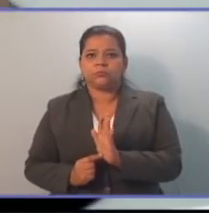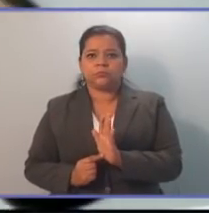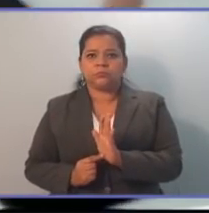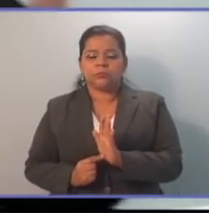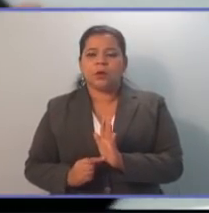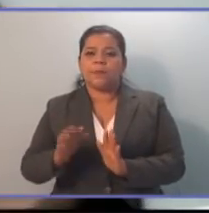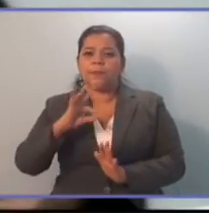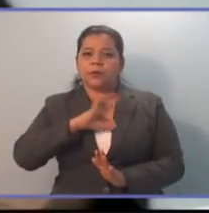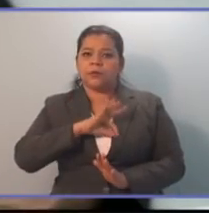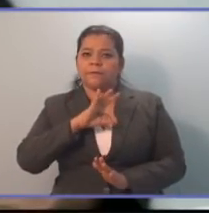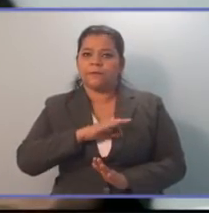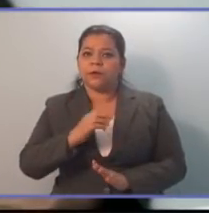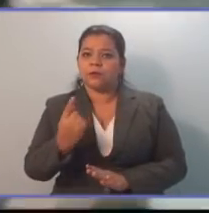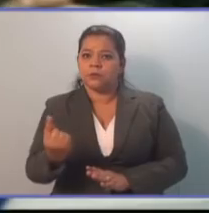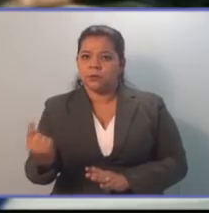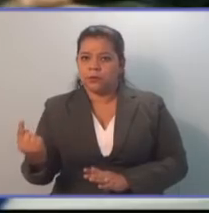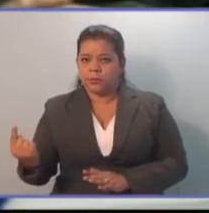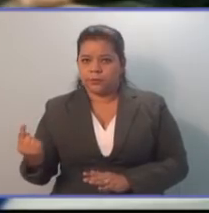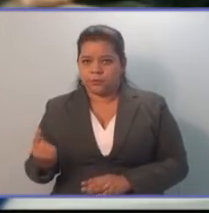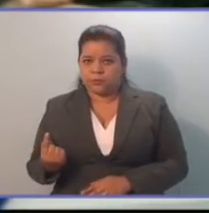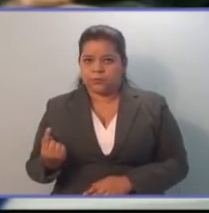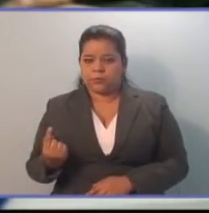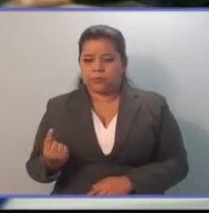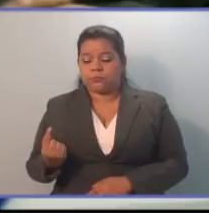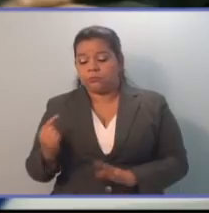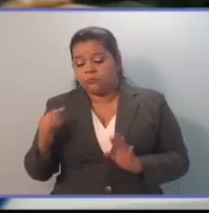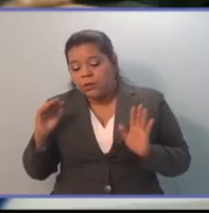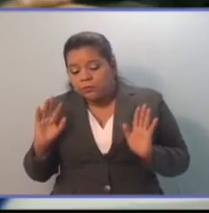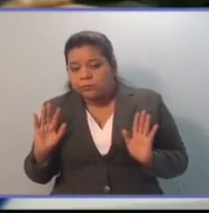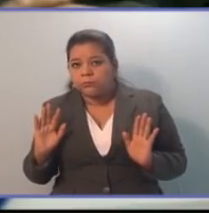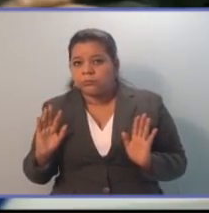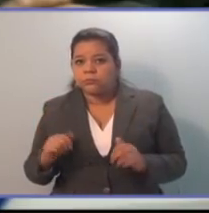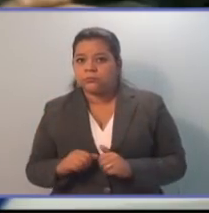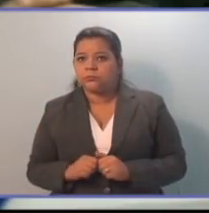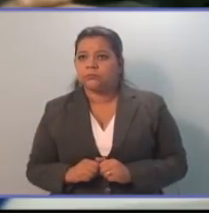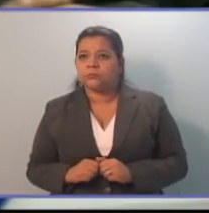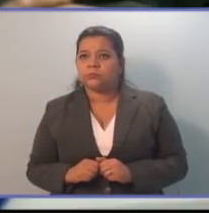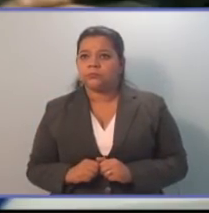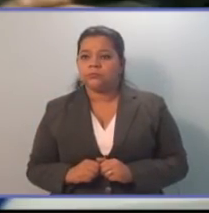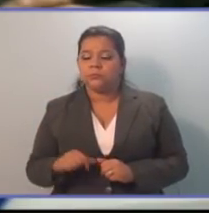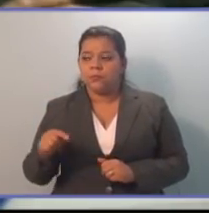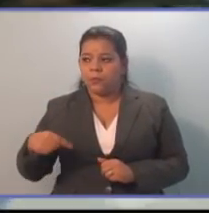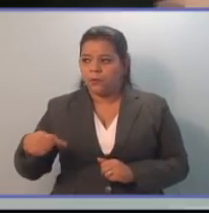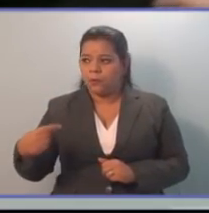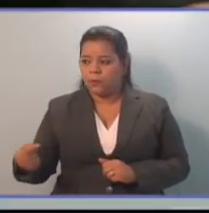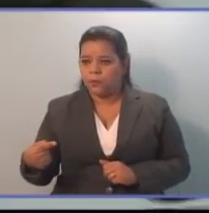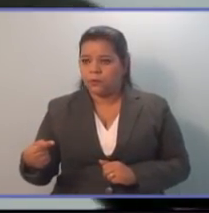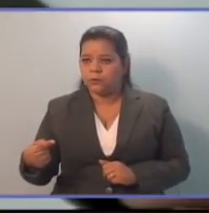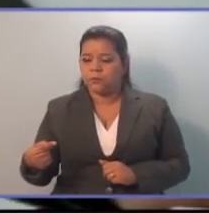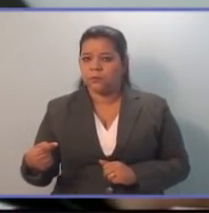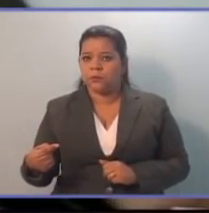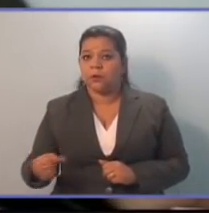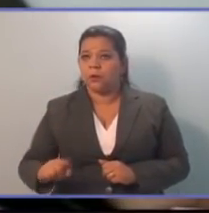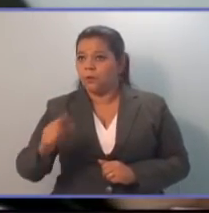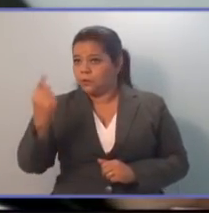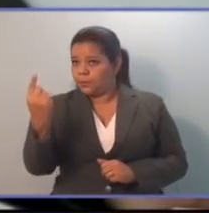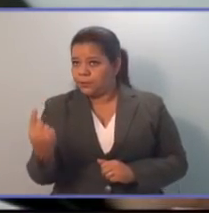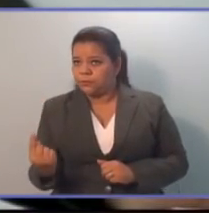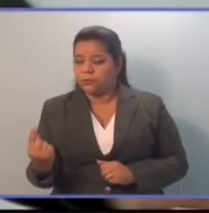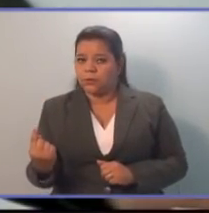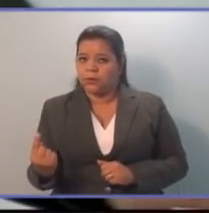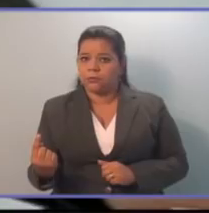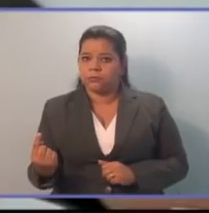a favor de una ciudadanía. De todos modos, cuando un usuario y una usuaria